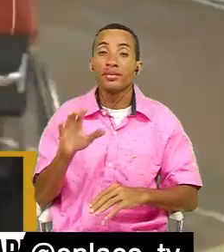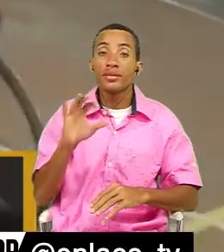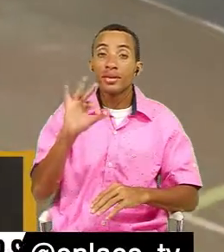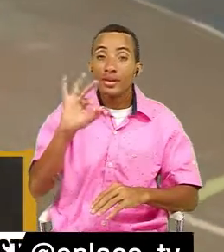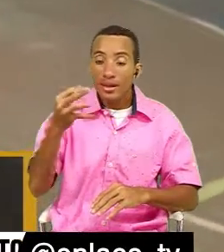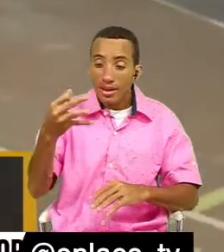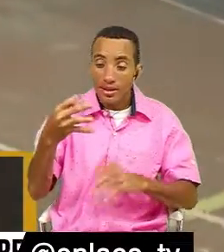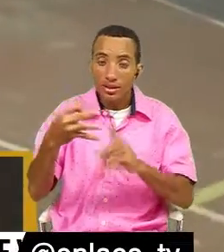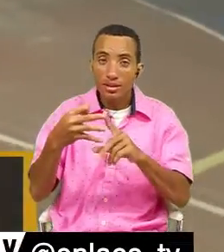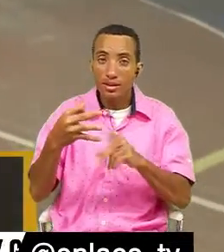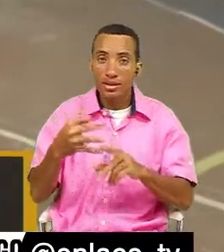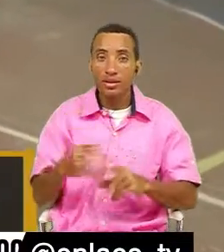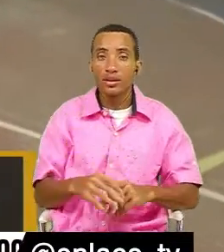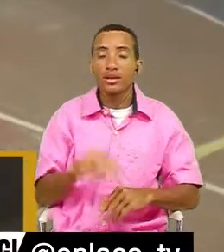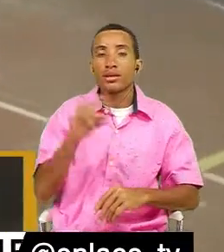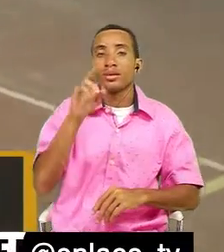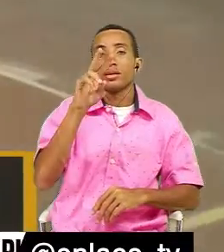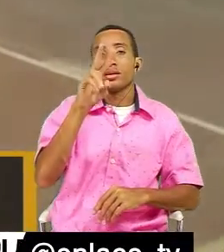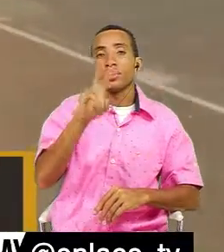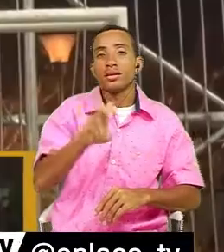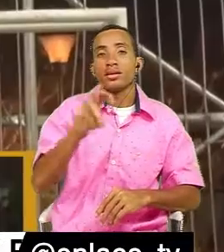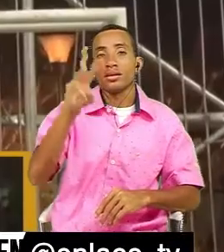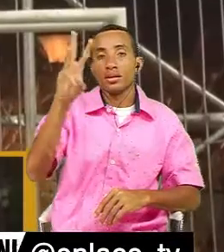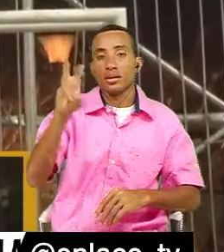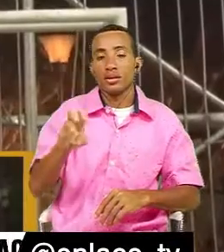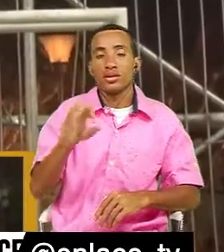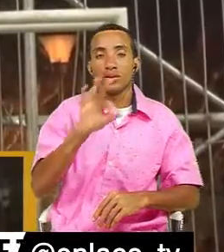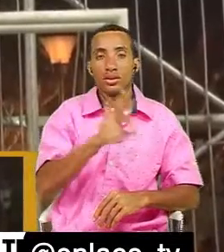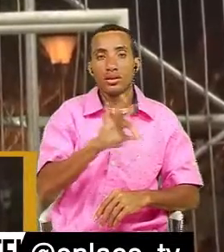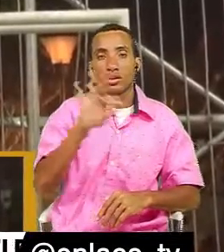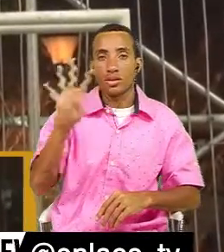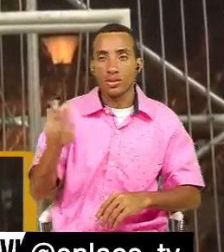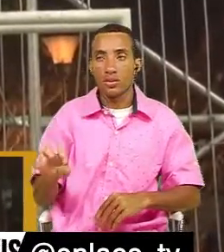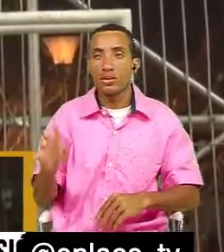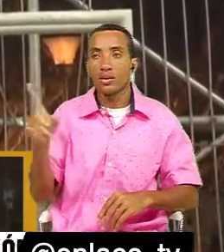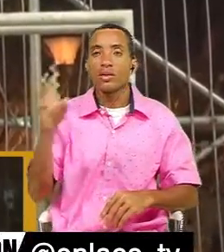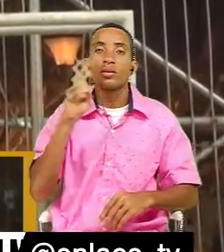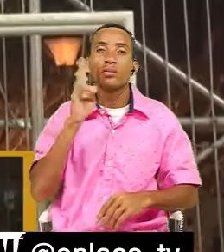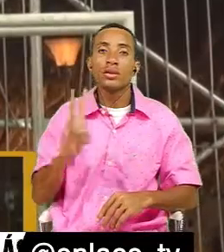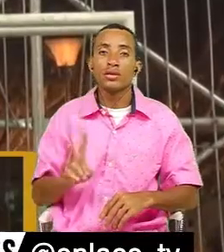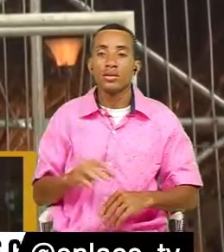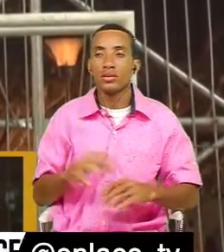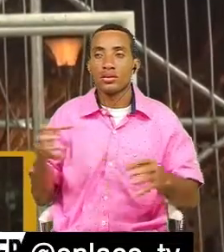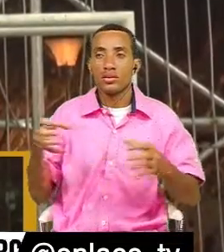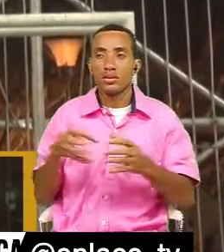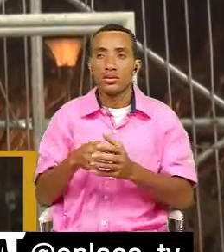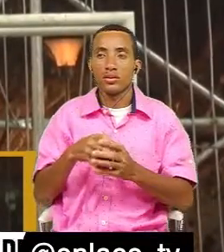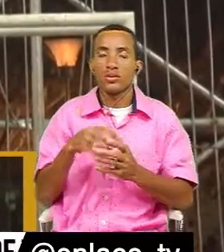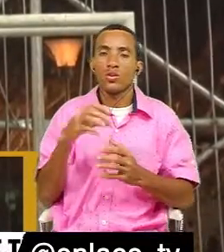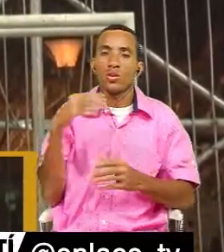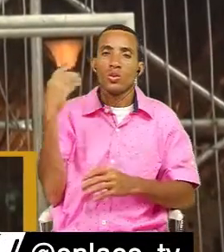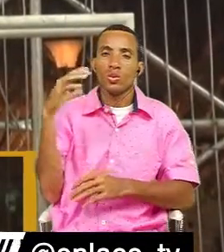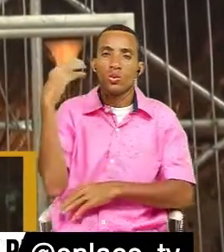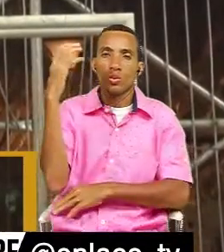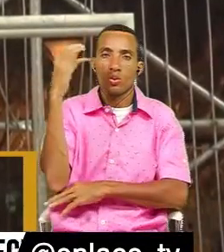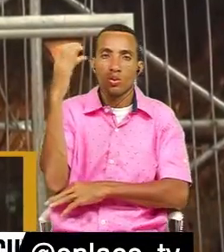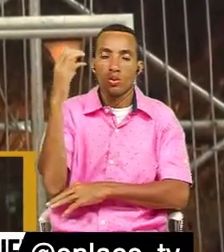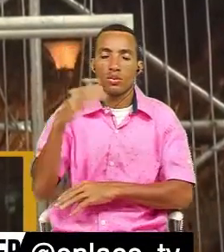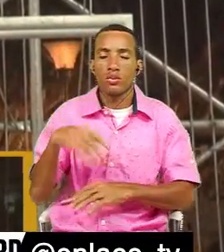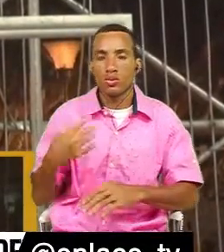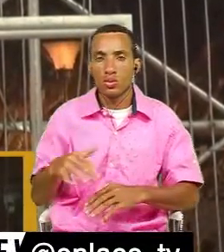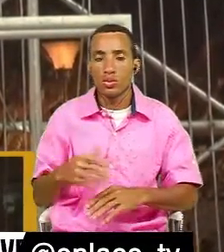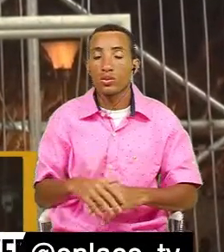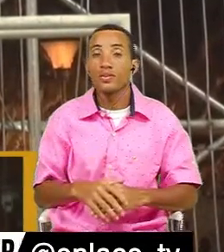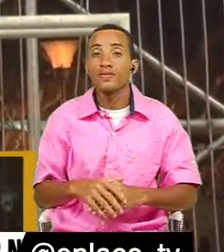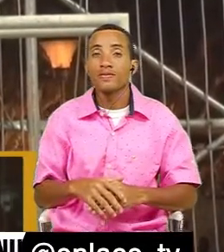vencer 78-39 a Venezuela. Un orgullo de estar en la selección. Estar en la